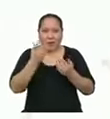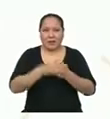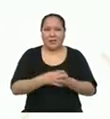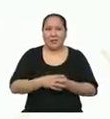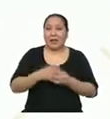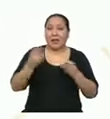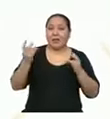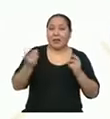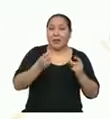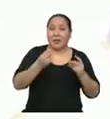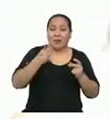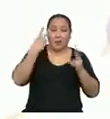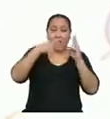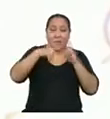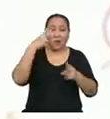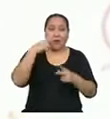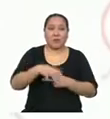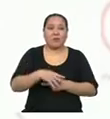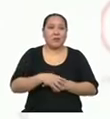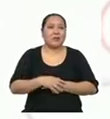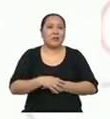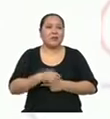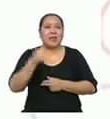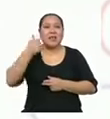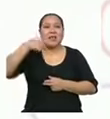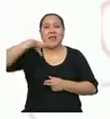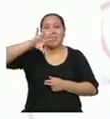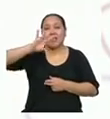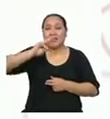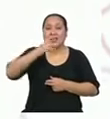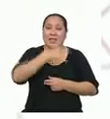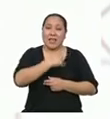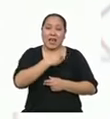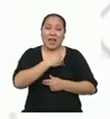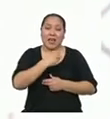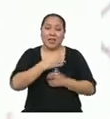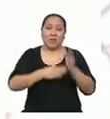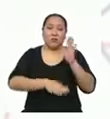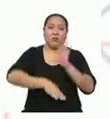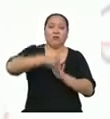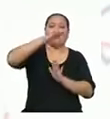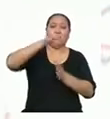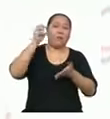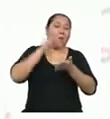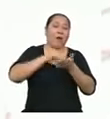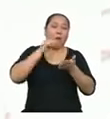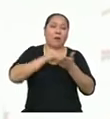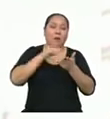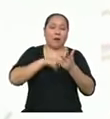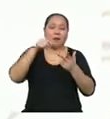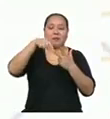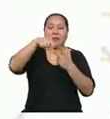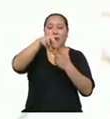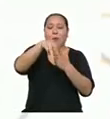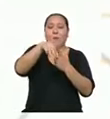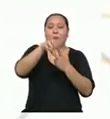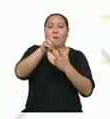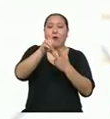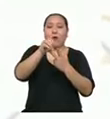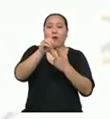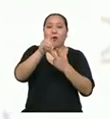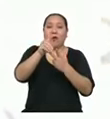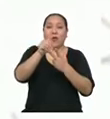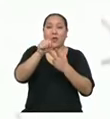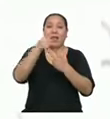vemos rápidamente, podemos notar que 17 años tiene la mayor frecuencia. Entonces la moda es 17